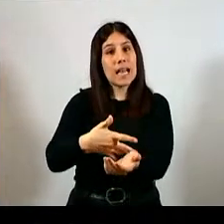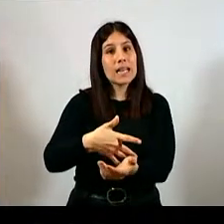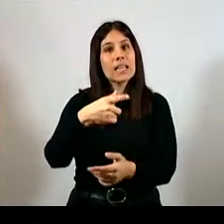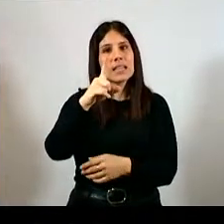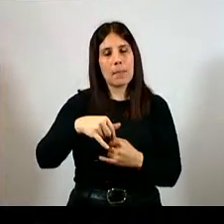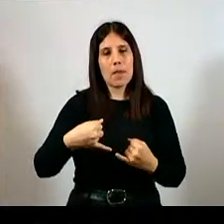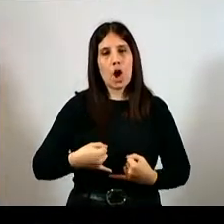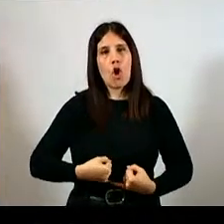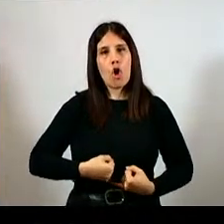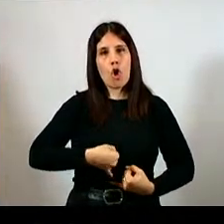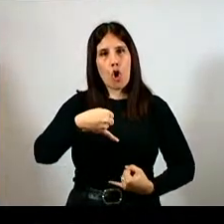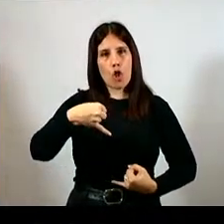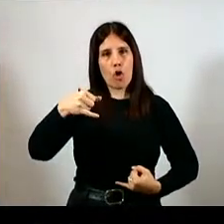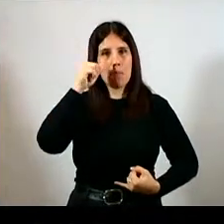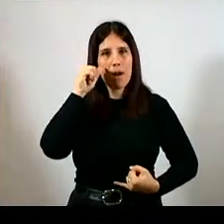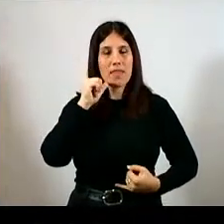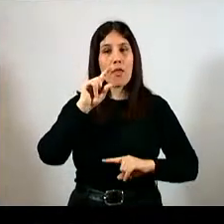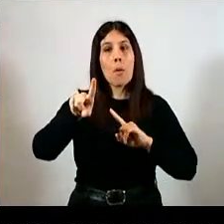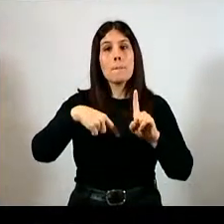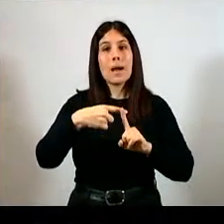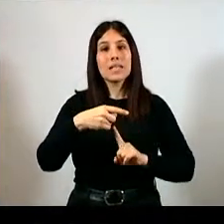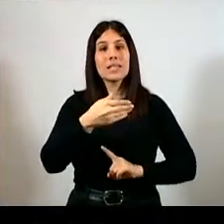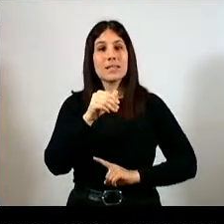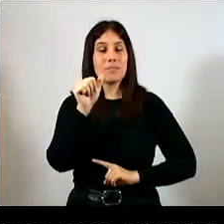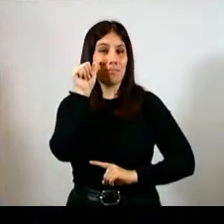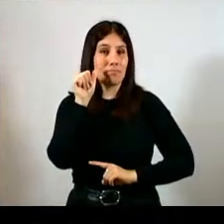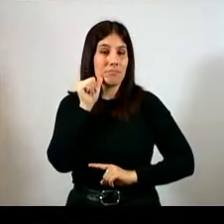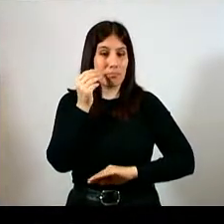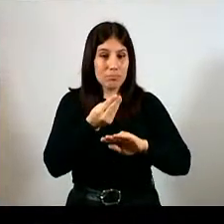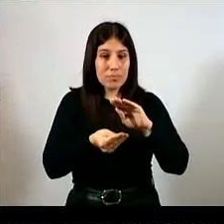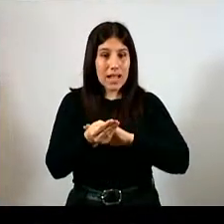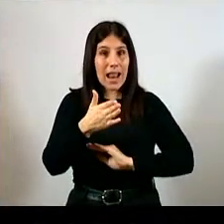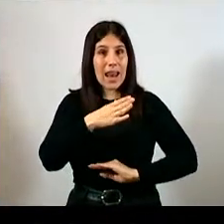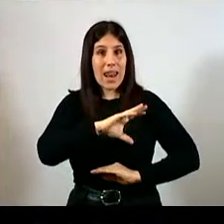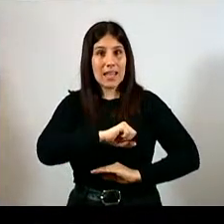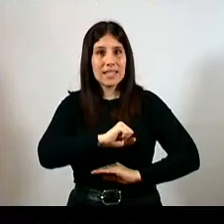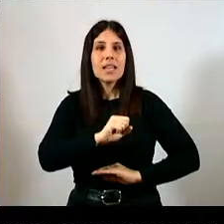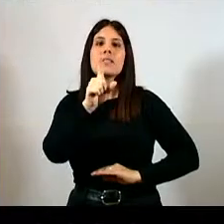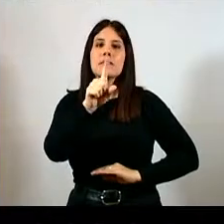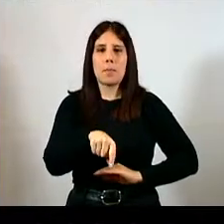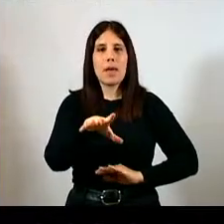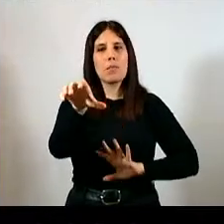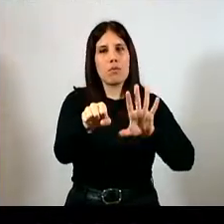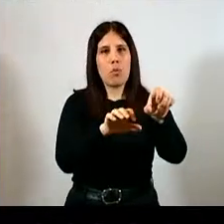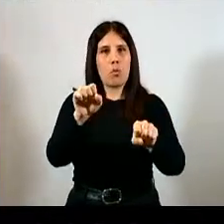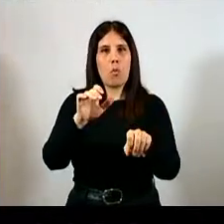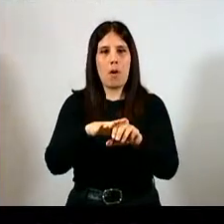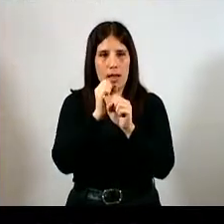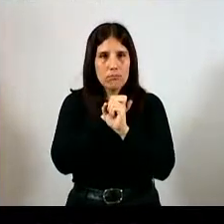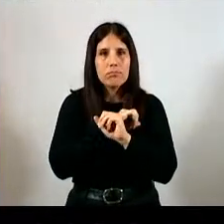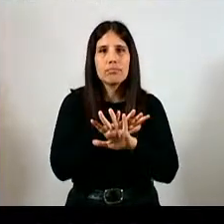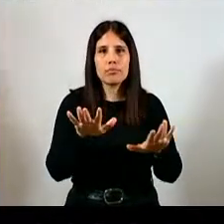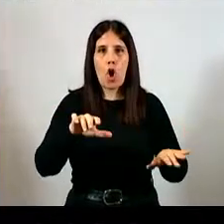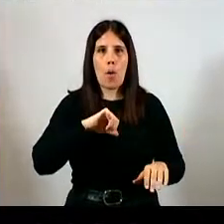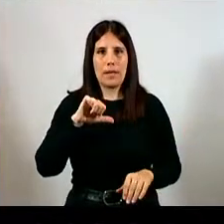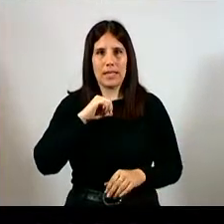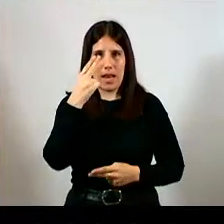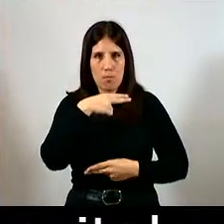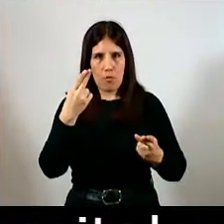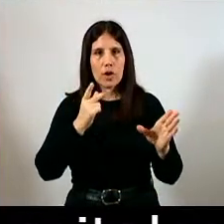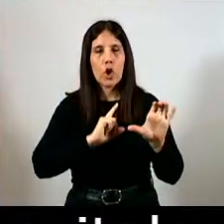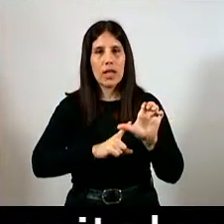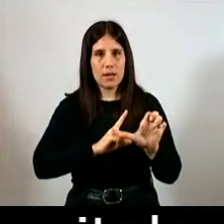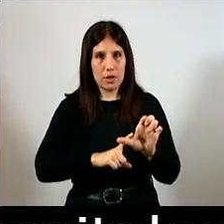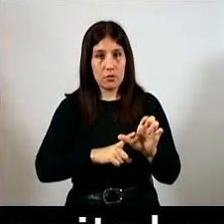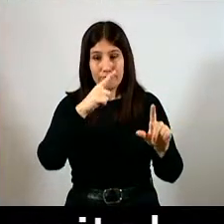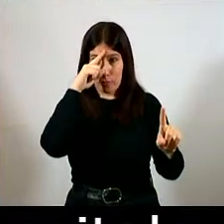cordón umbilical y leche materna en los hospitales públicos extremeños. Con ese fin, se contrata un servicio de transporte